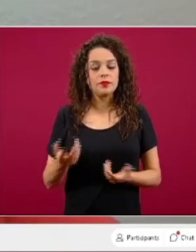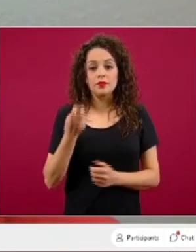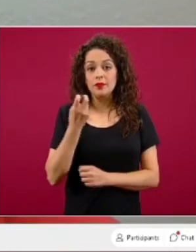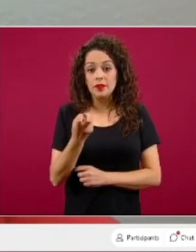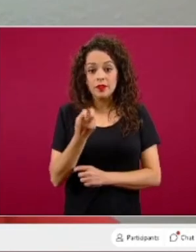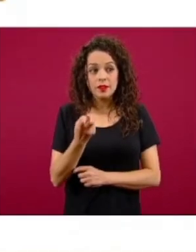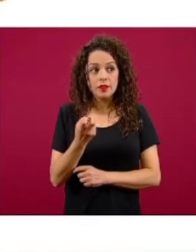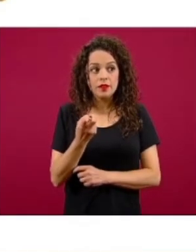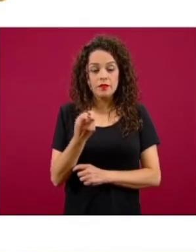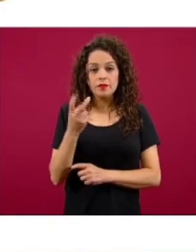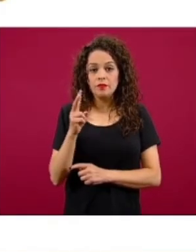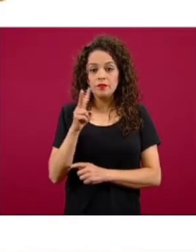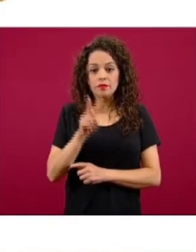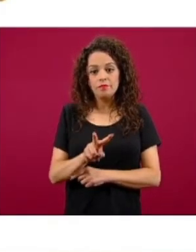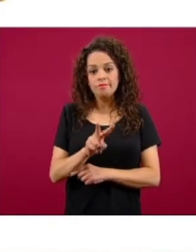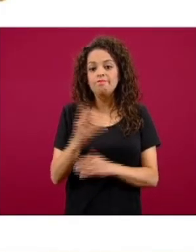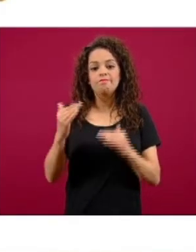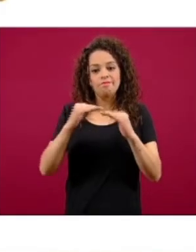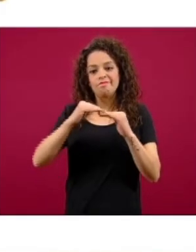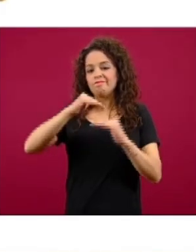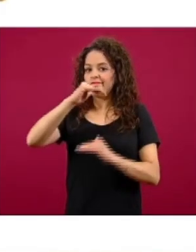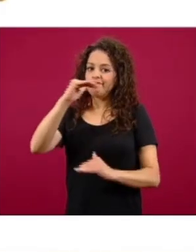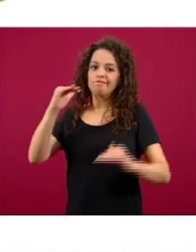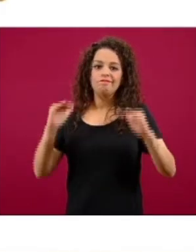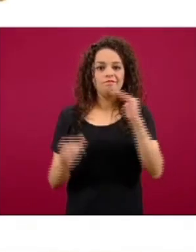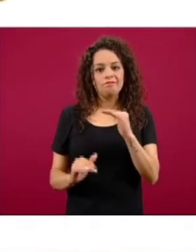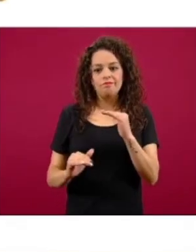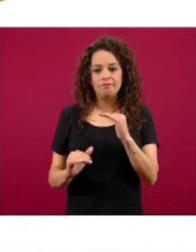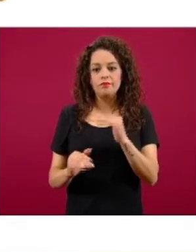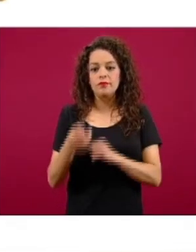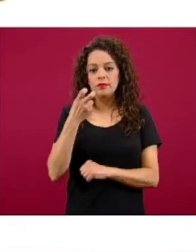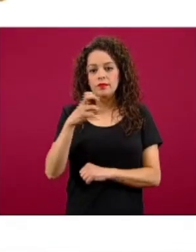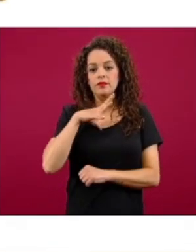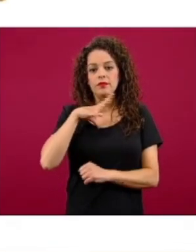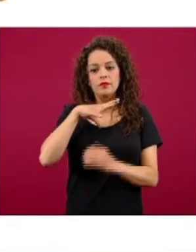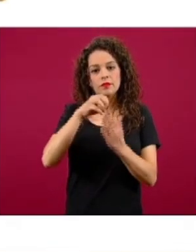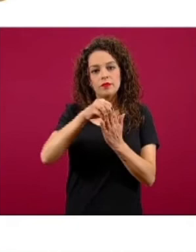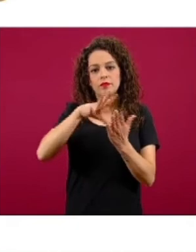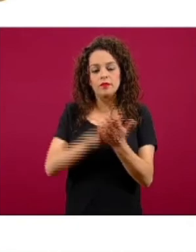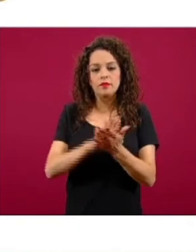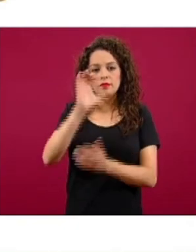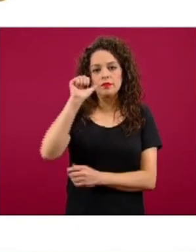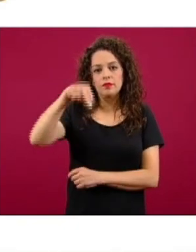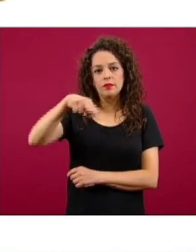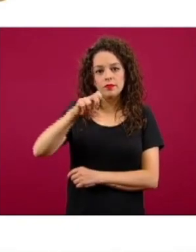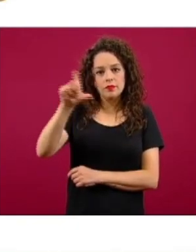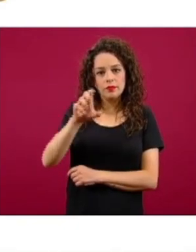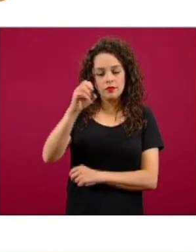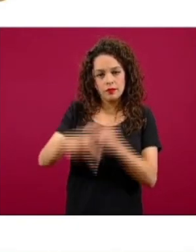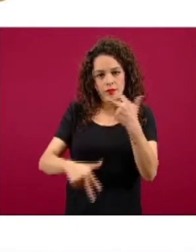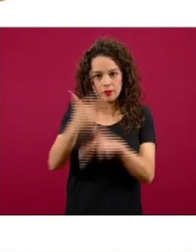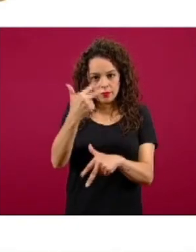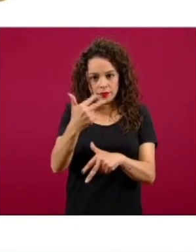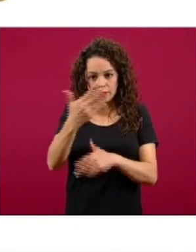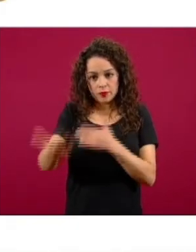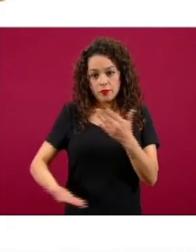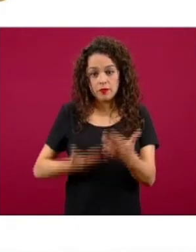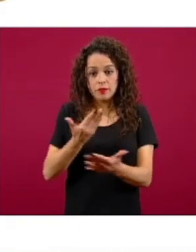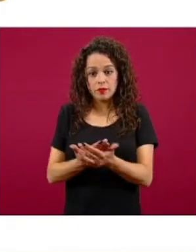realmente de la igualdad, que es este anexo 13. En la propuesta de presupuesto